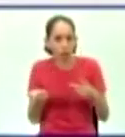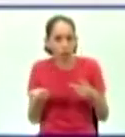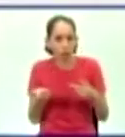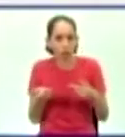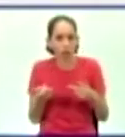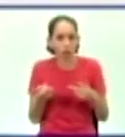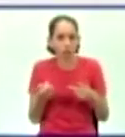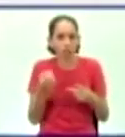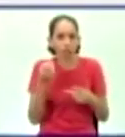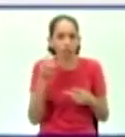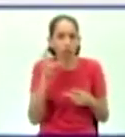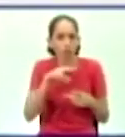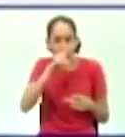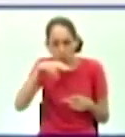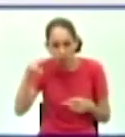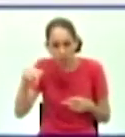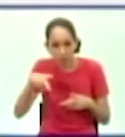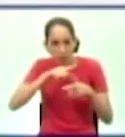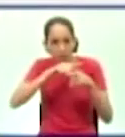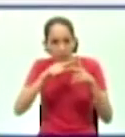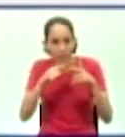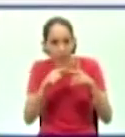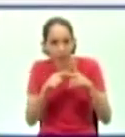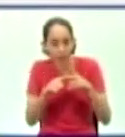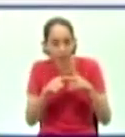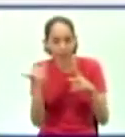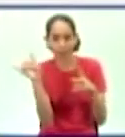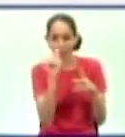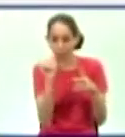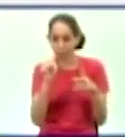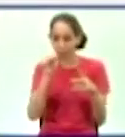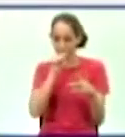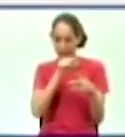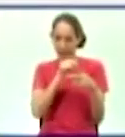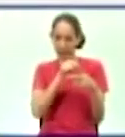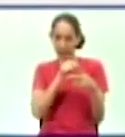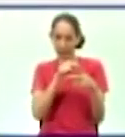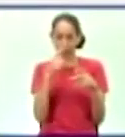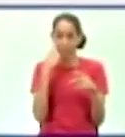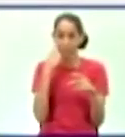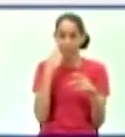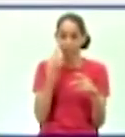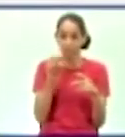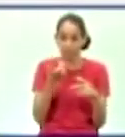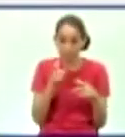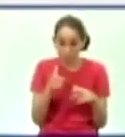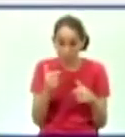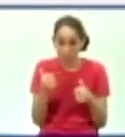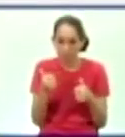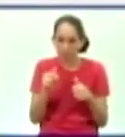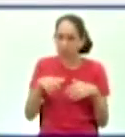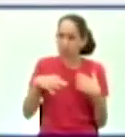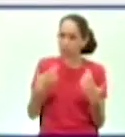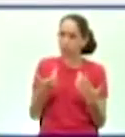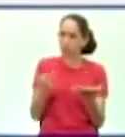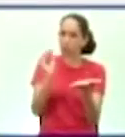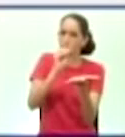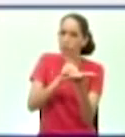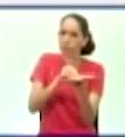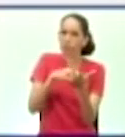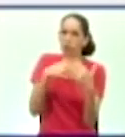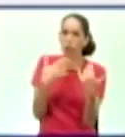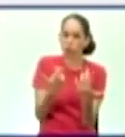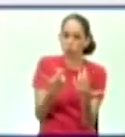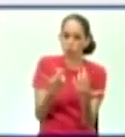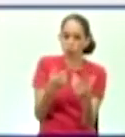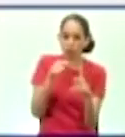calculando la amplitud del que es igual a él. ¿Por qué? Mira, observa bien, ¿qué posición tiene ese ángulo? Ese que te acabo